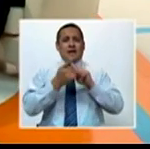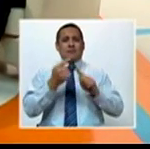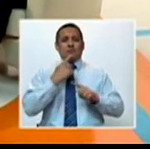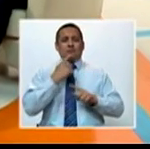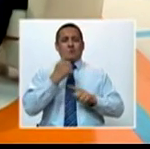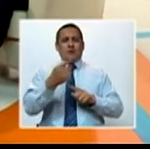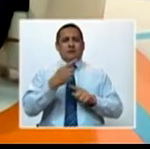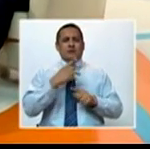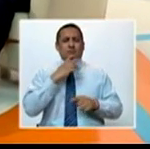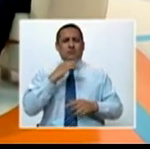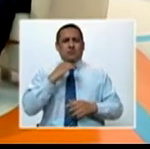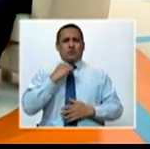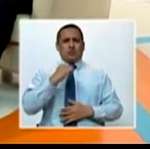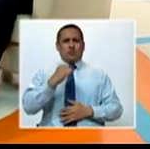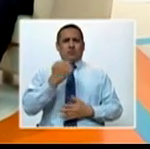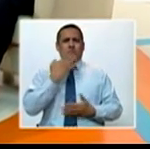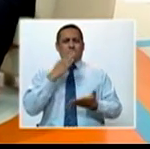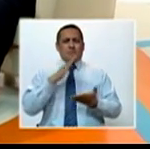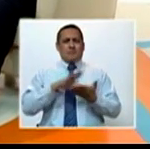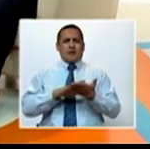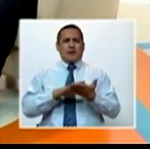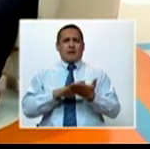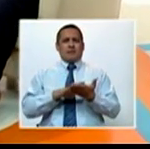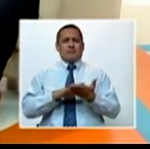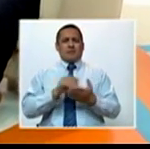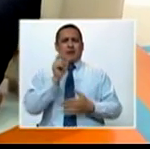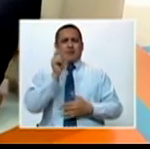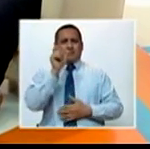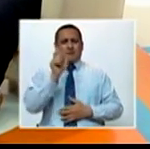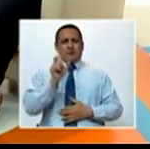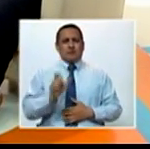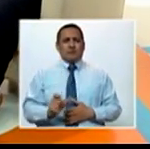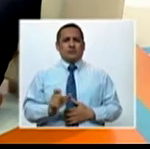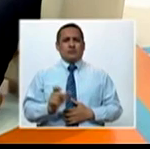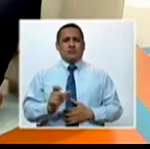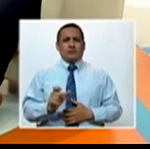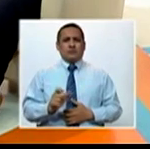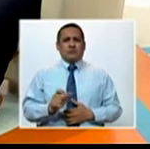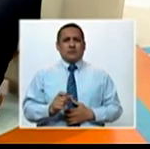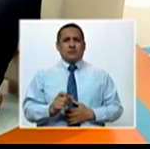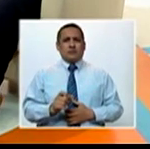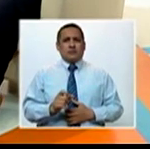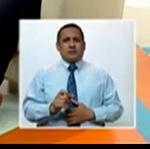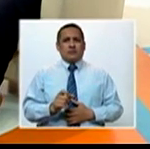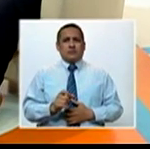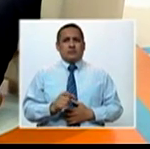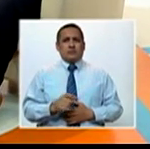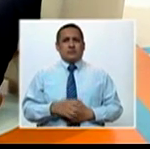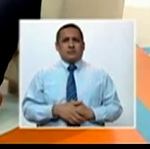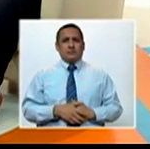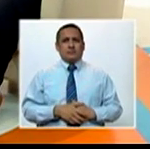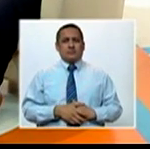peyorativa para la persona, ¿no? Y eso